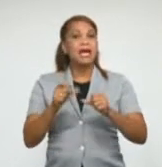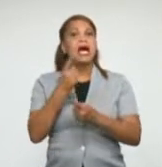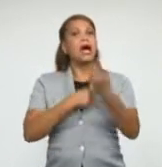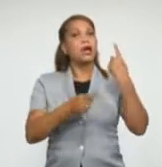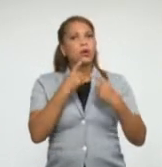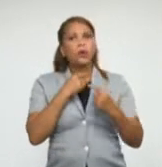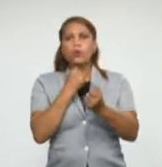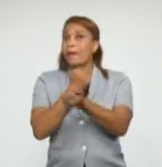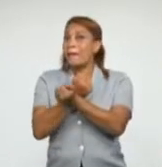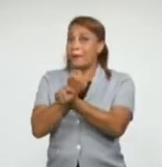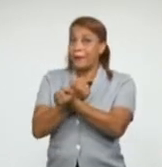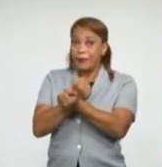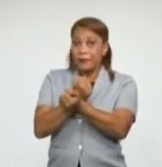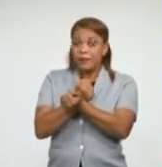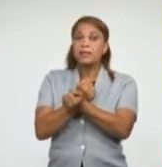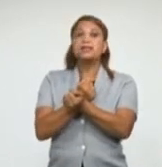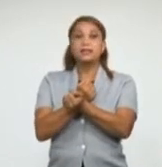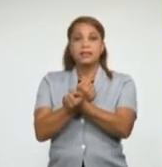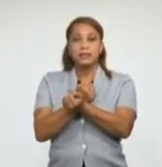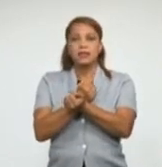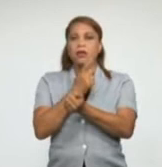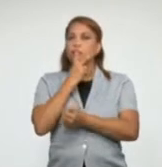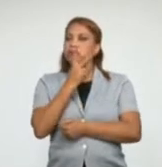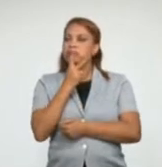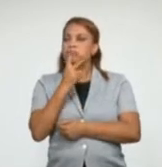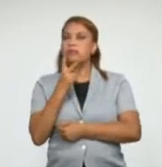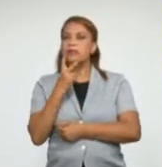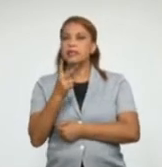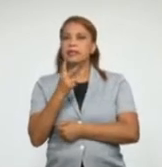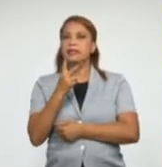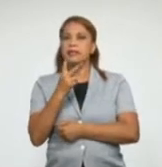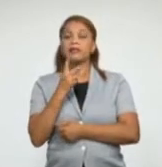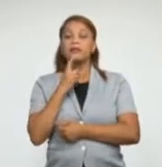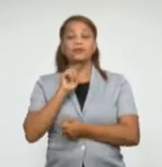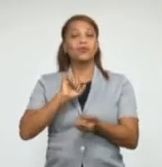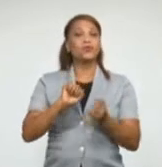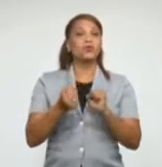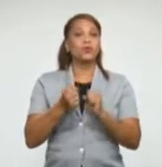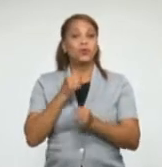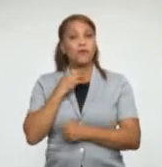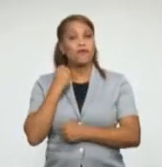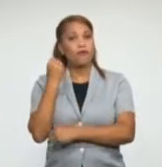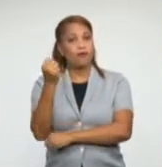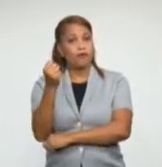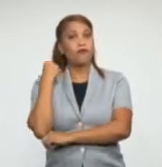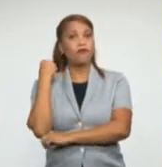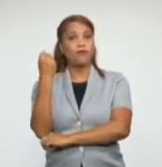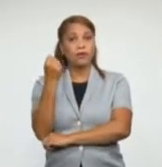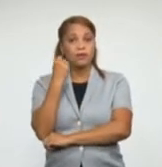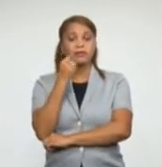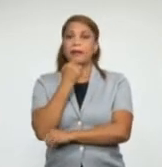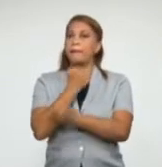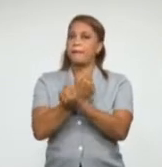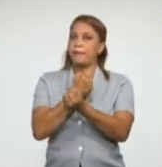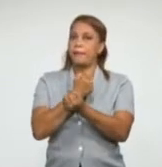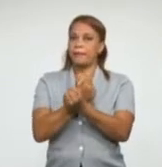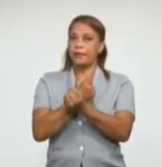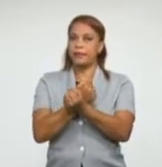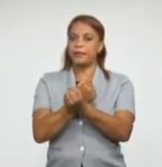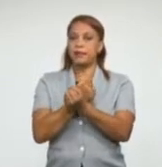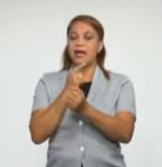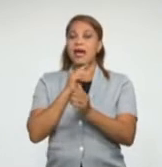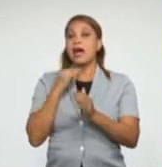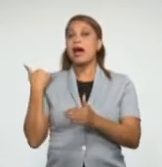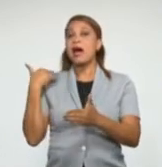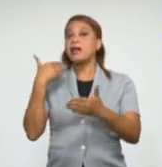hayamos llevado a la unidad para una atención más estricta. O sea, que están en muchos riesgos. Hasta la fecha, en